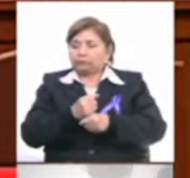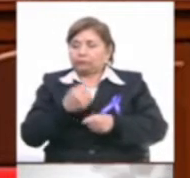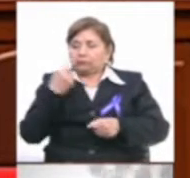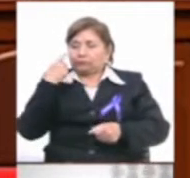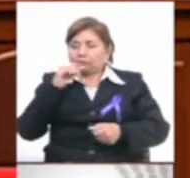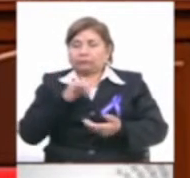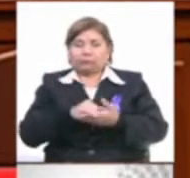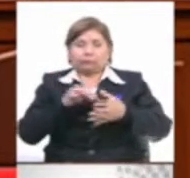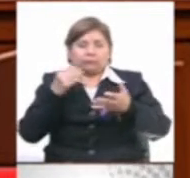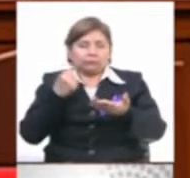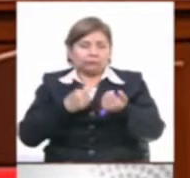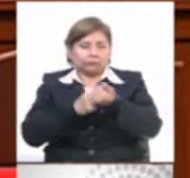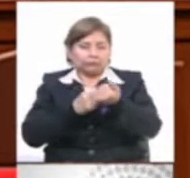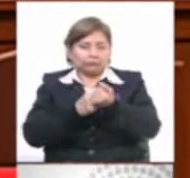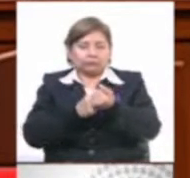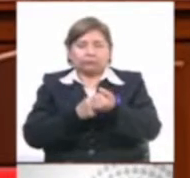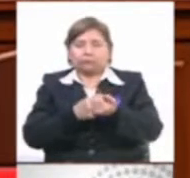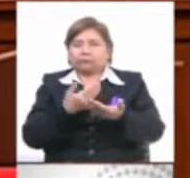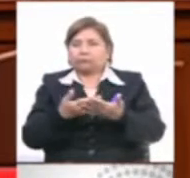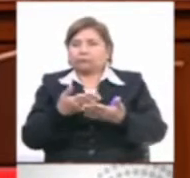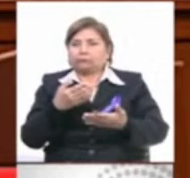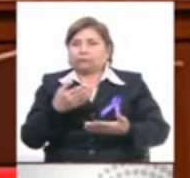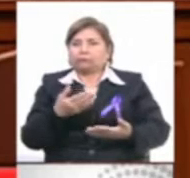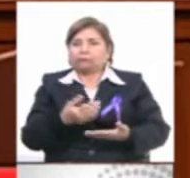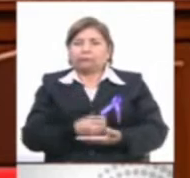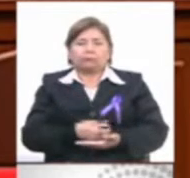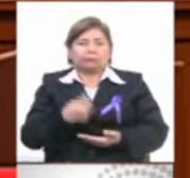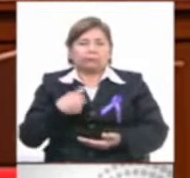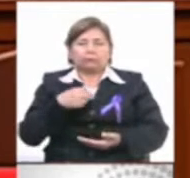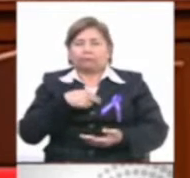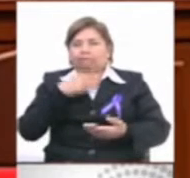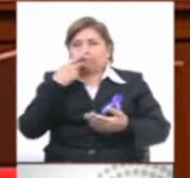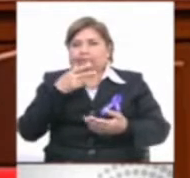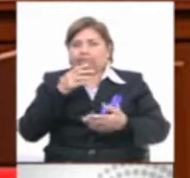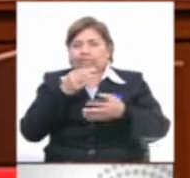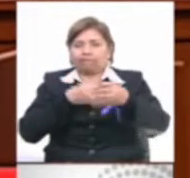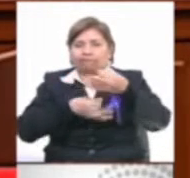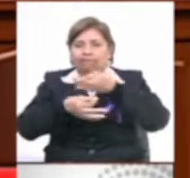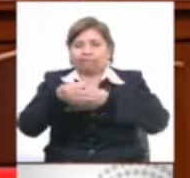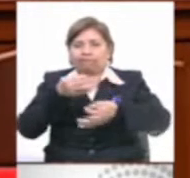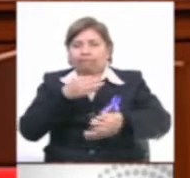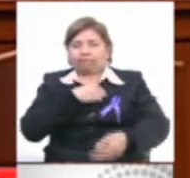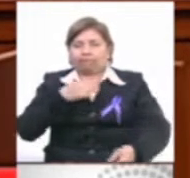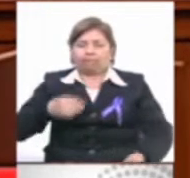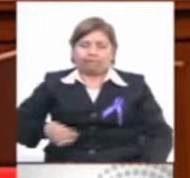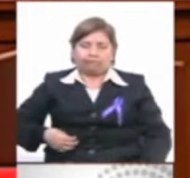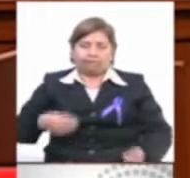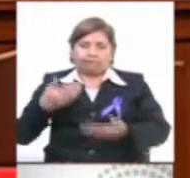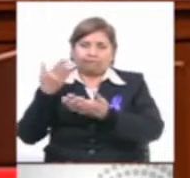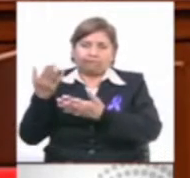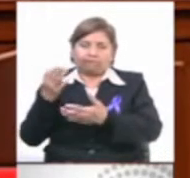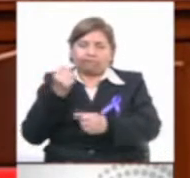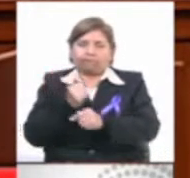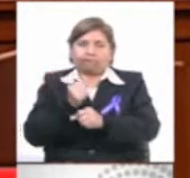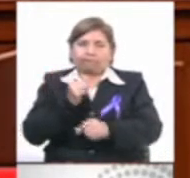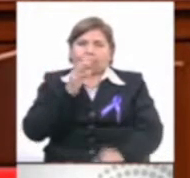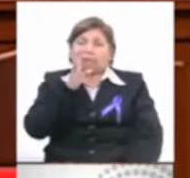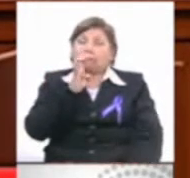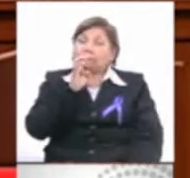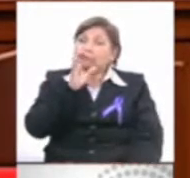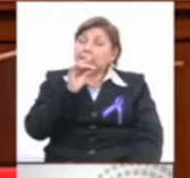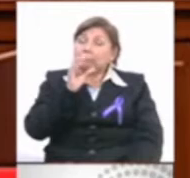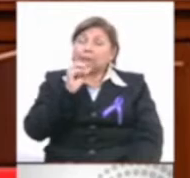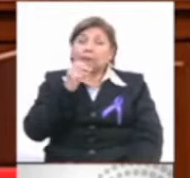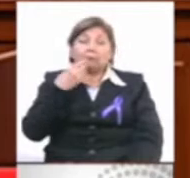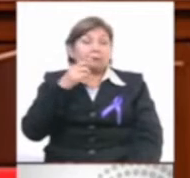para apoyar la gestión municipal, hemos previsto transferir al Ministerio de Trabajo 480